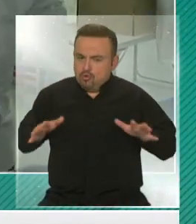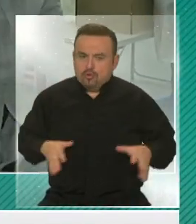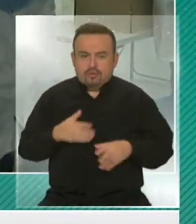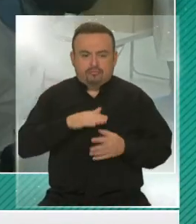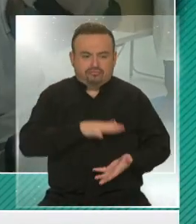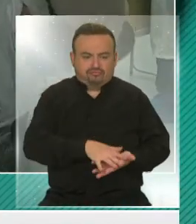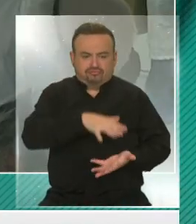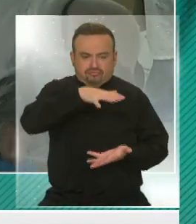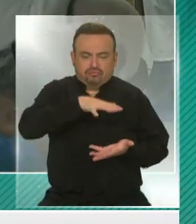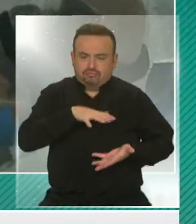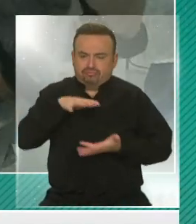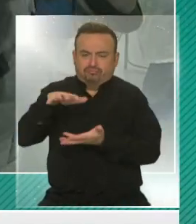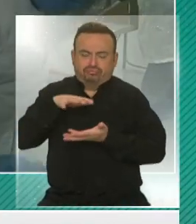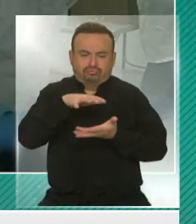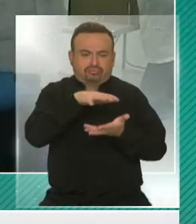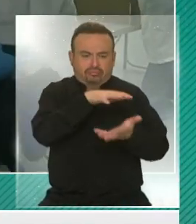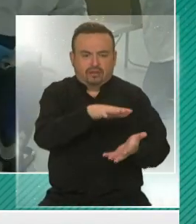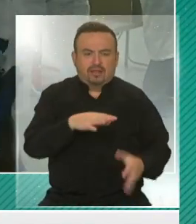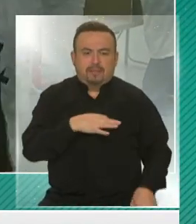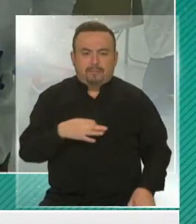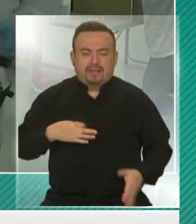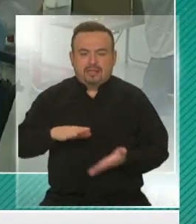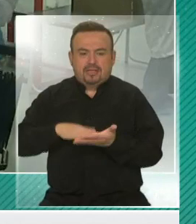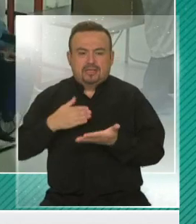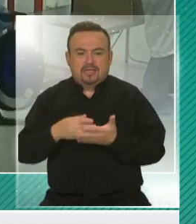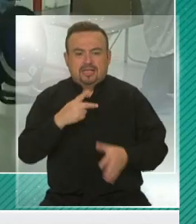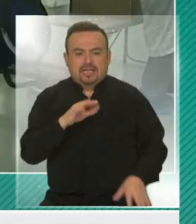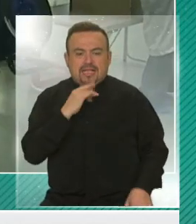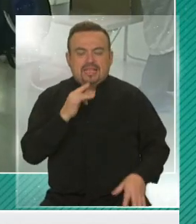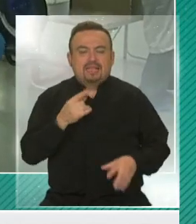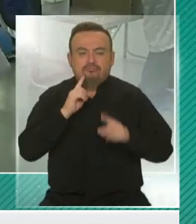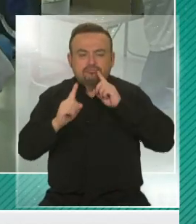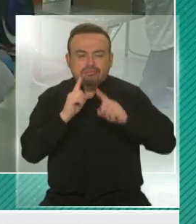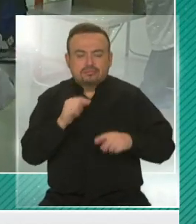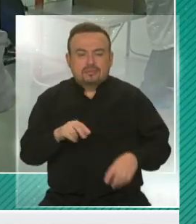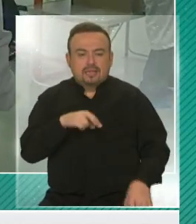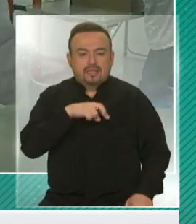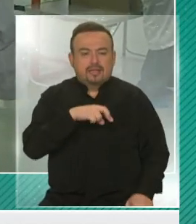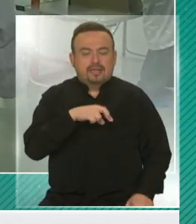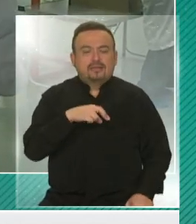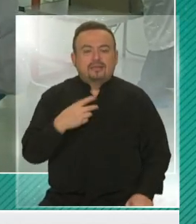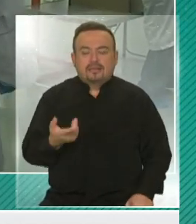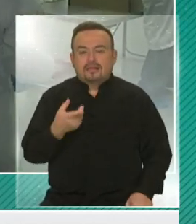así poder seguir garantizando la toma de estos exámenes, Priscila. Muy importante además el trabajo